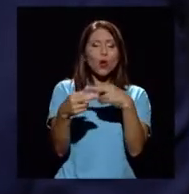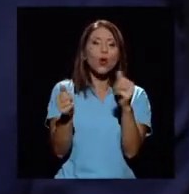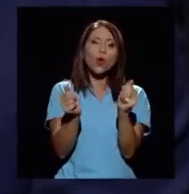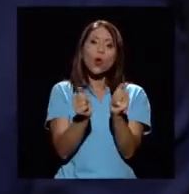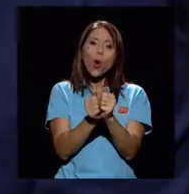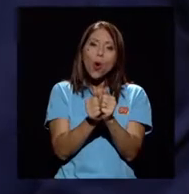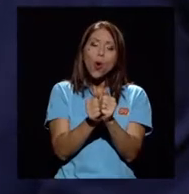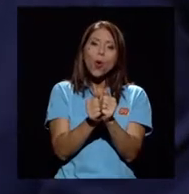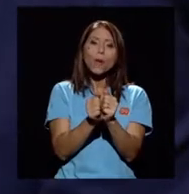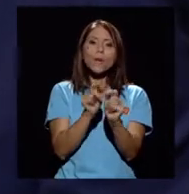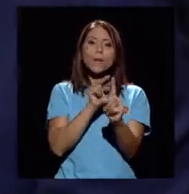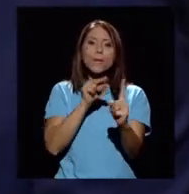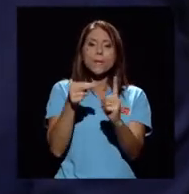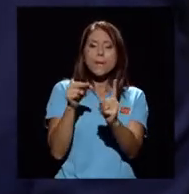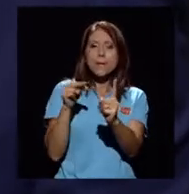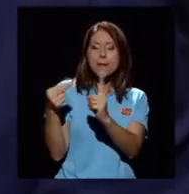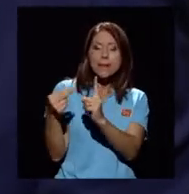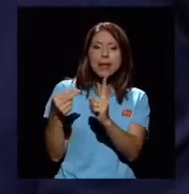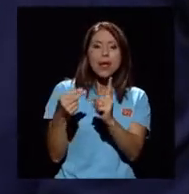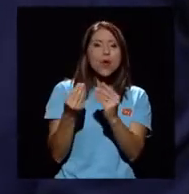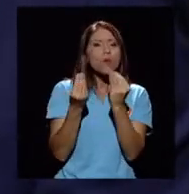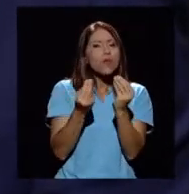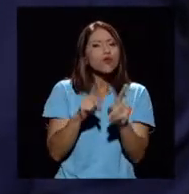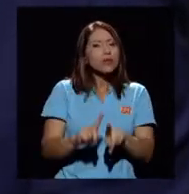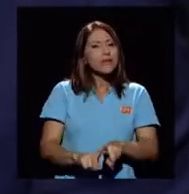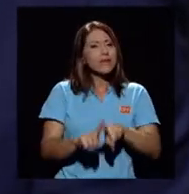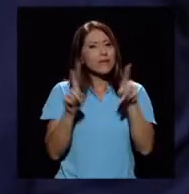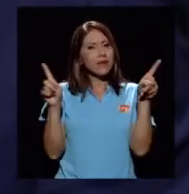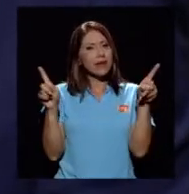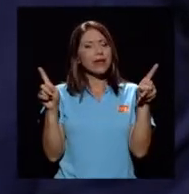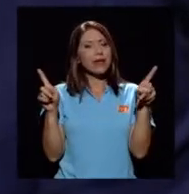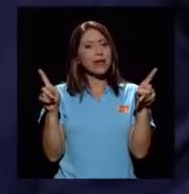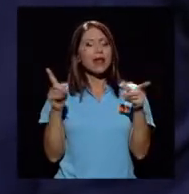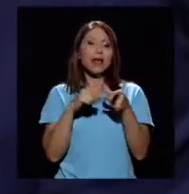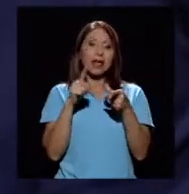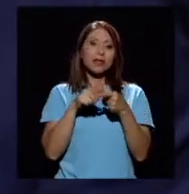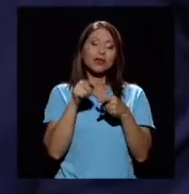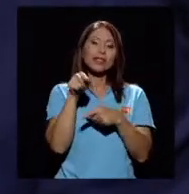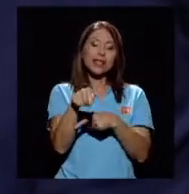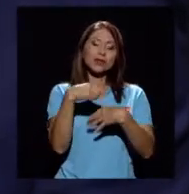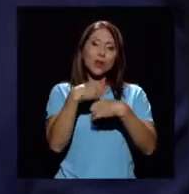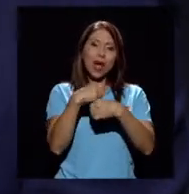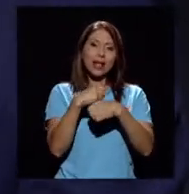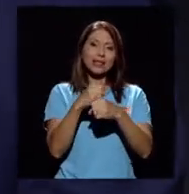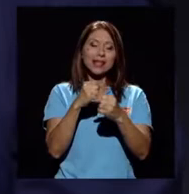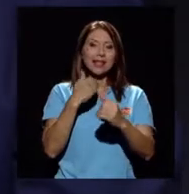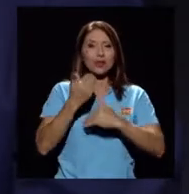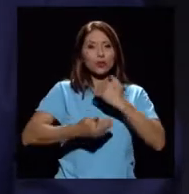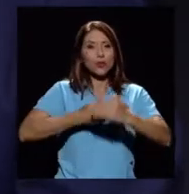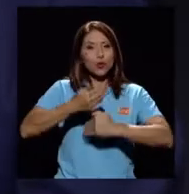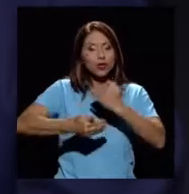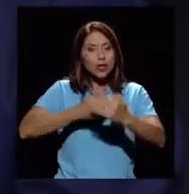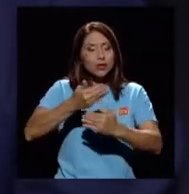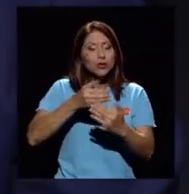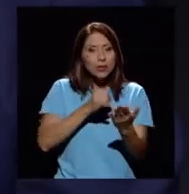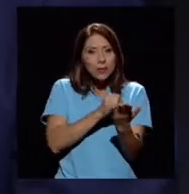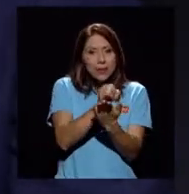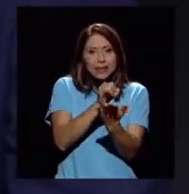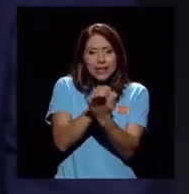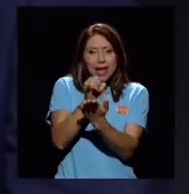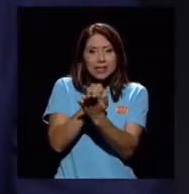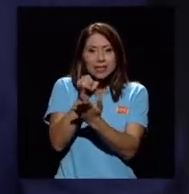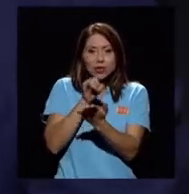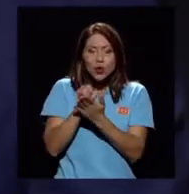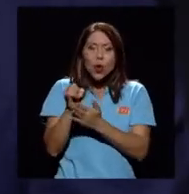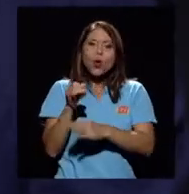con perspectivas muy diferentes, ¿verdad? Y entonces eso hace que los procesos inclusive de investigación